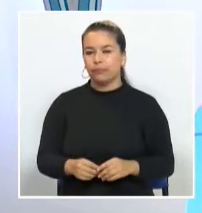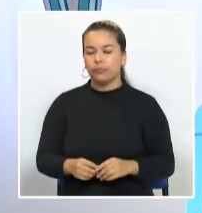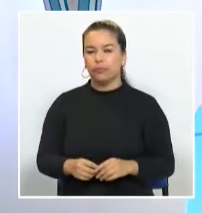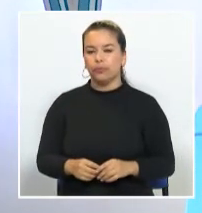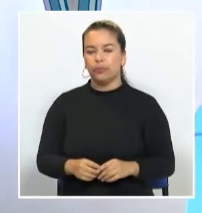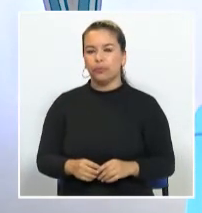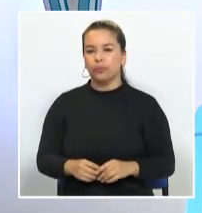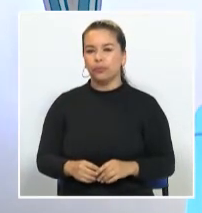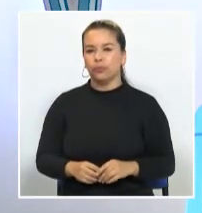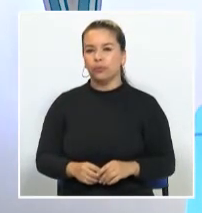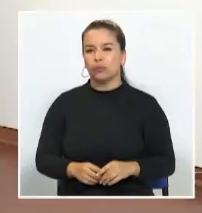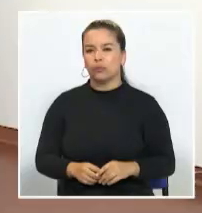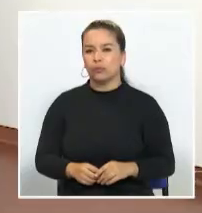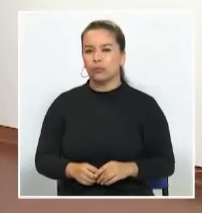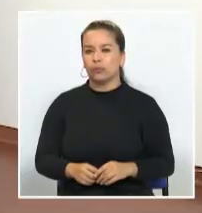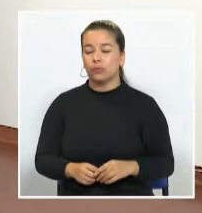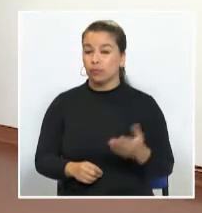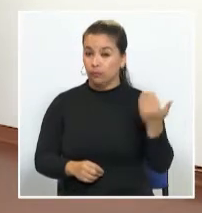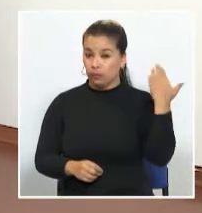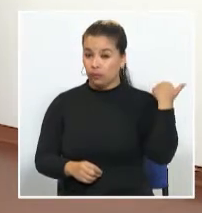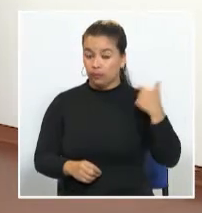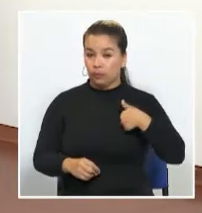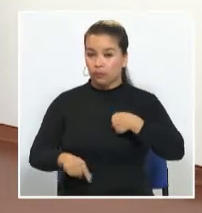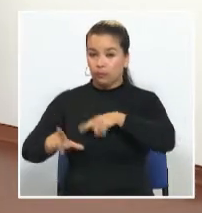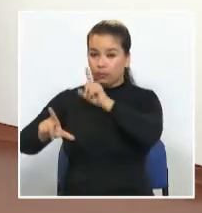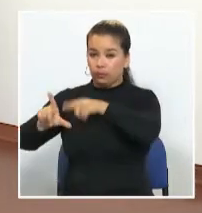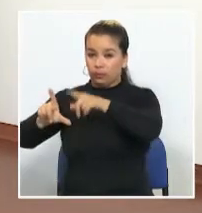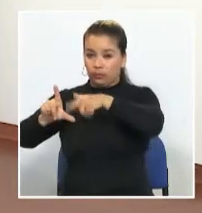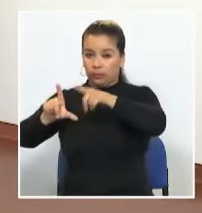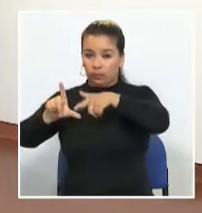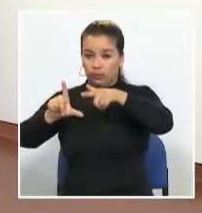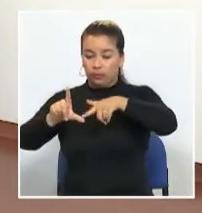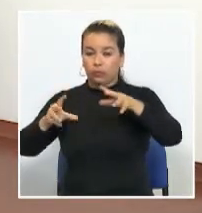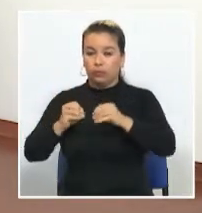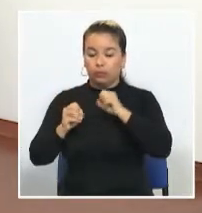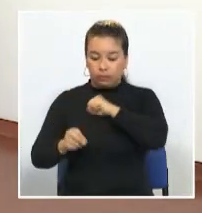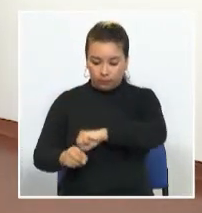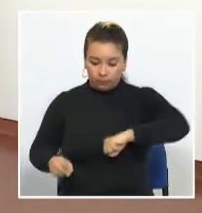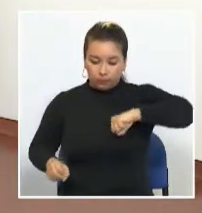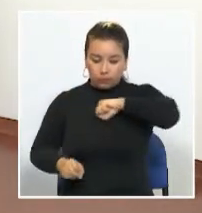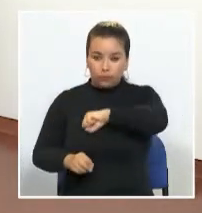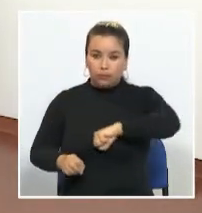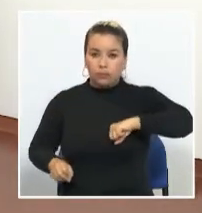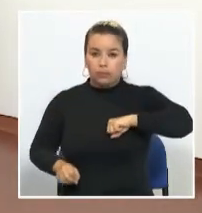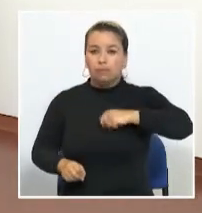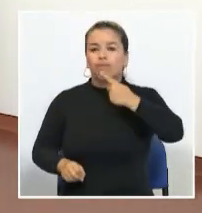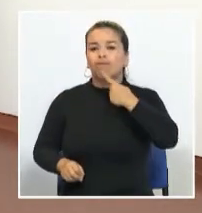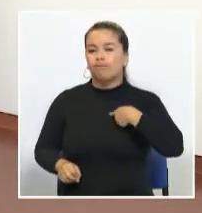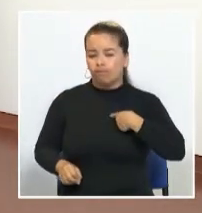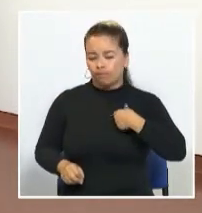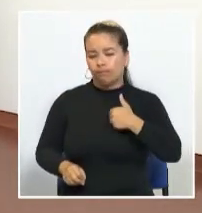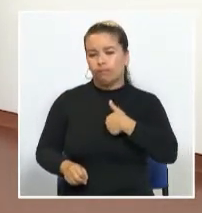mí me hicieron un electrocardiograma y un ecocardiograma. Dijeron que tenía un soplo del corazón.